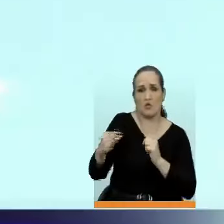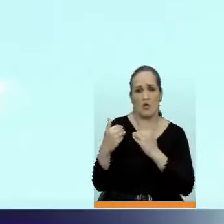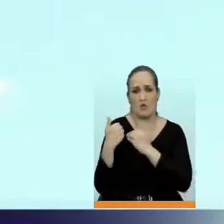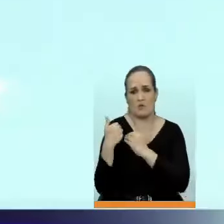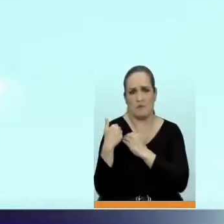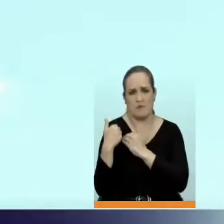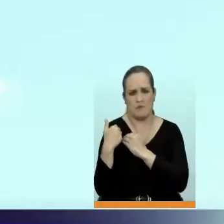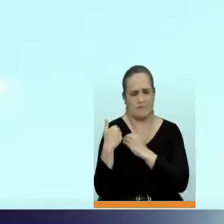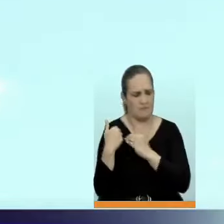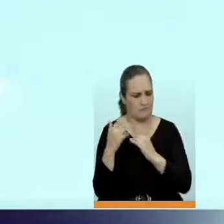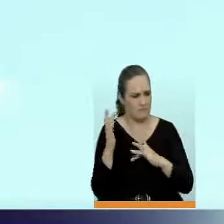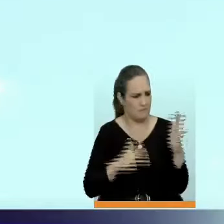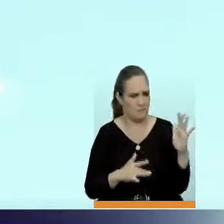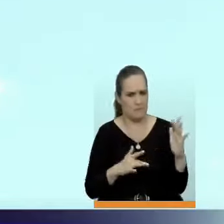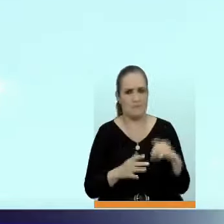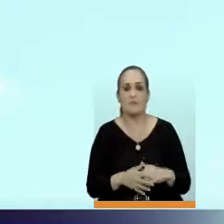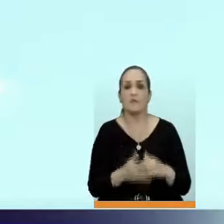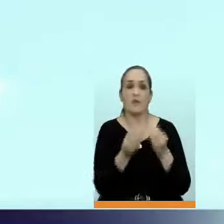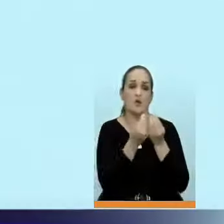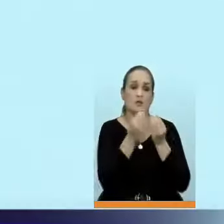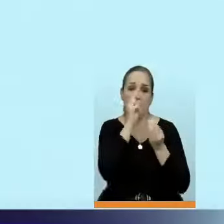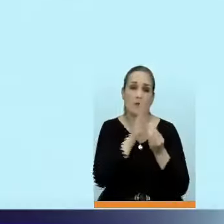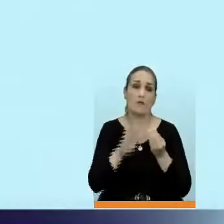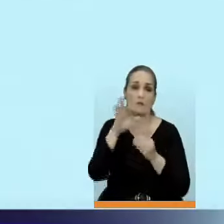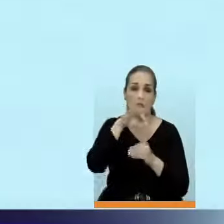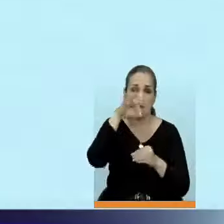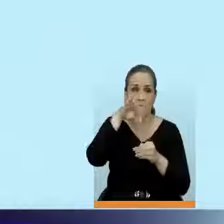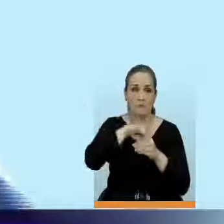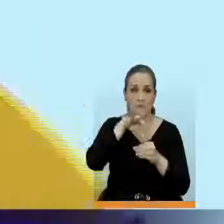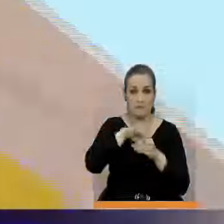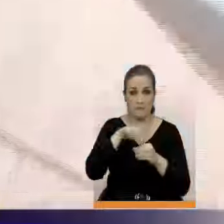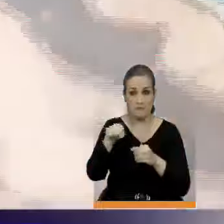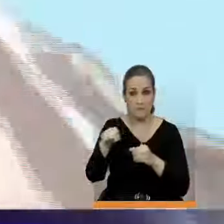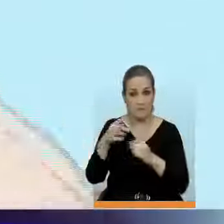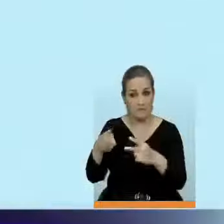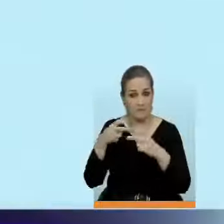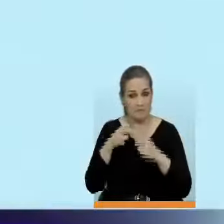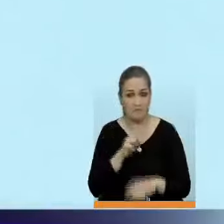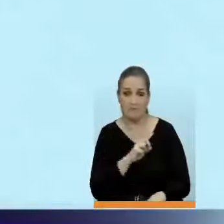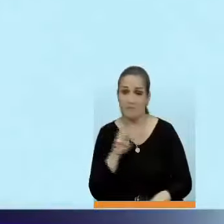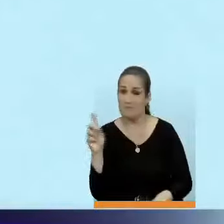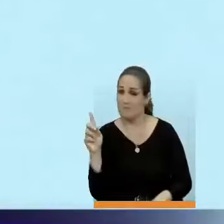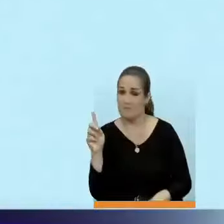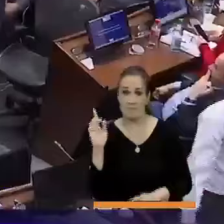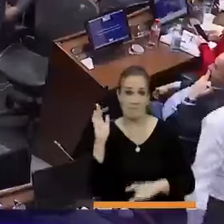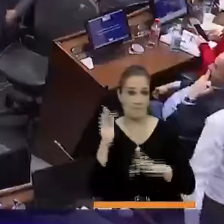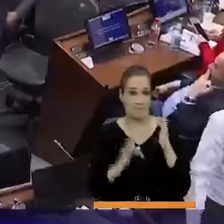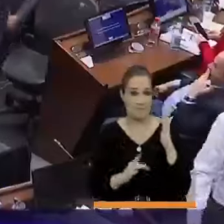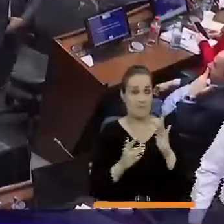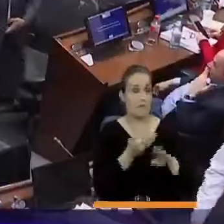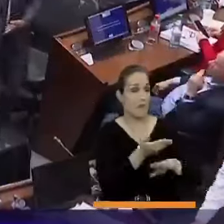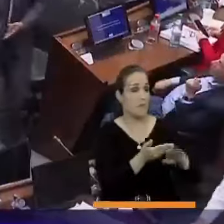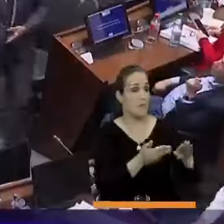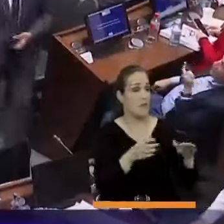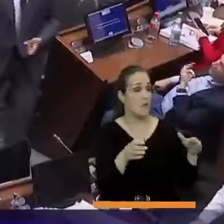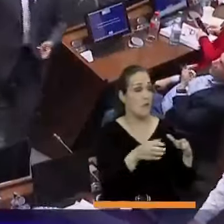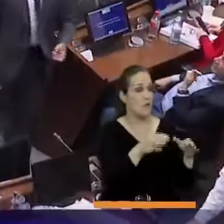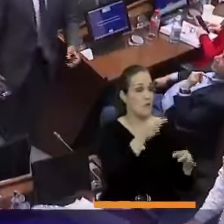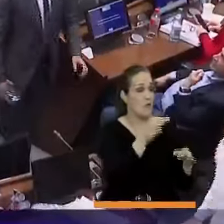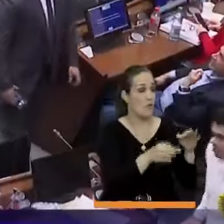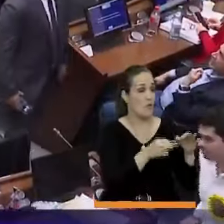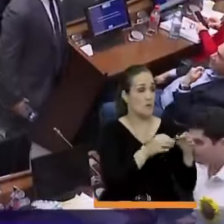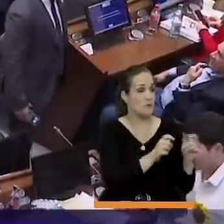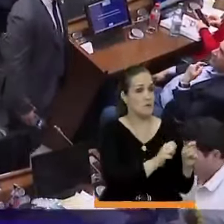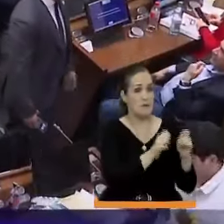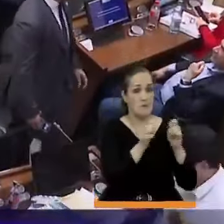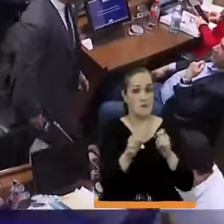La tutela también pide que el Consejo Nacional Electoral no lo investigue y le solicita a esta Corte que la investigación quede en manos